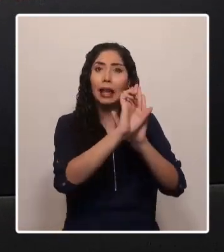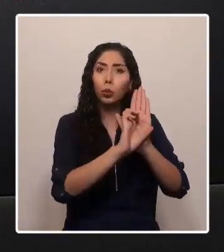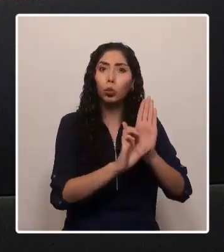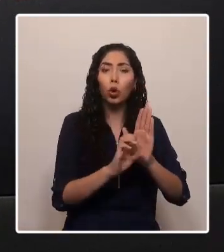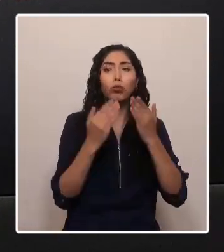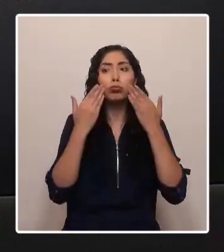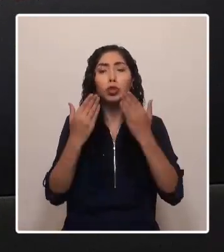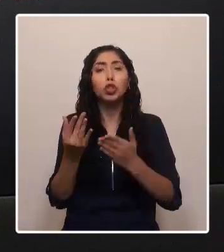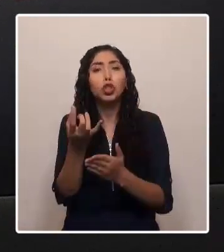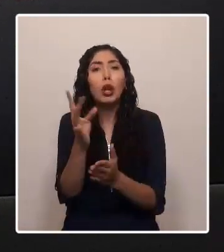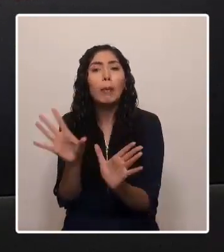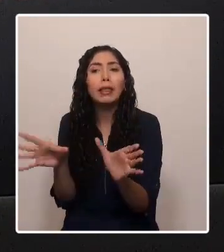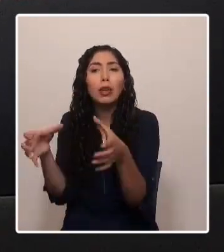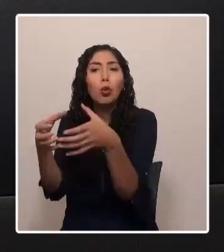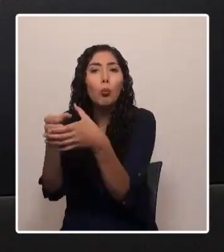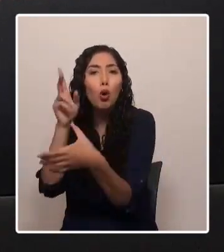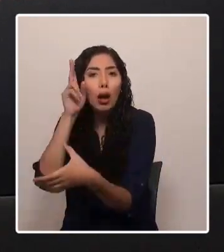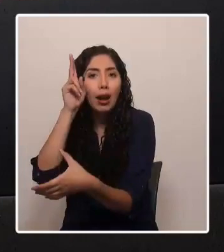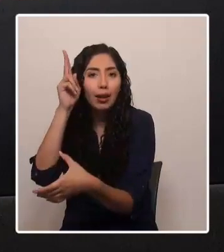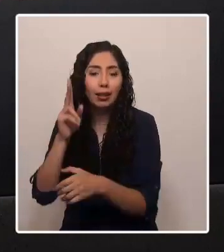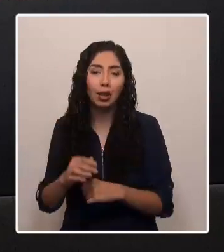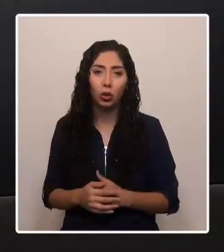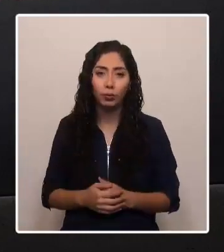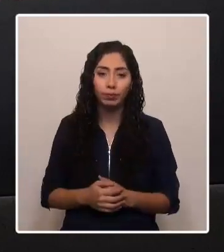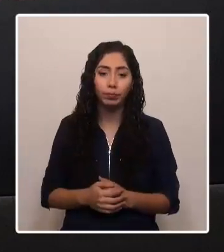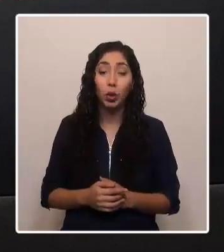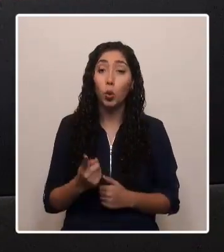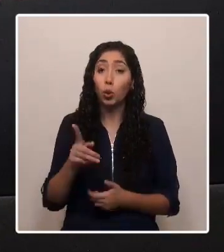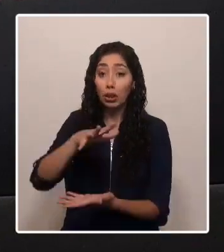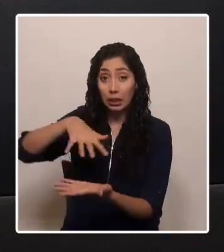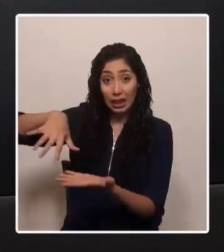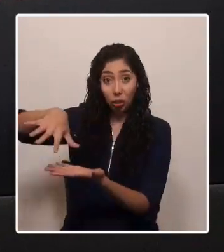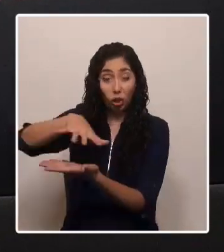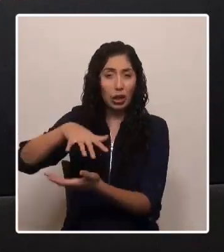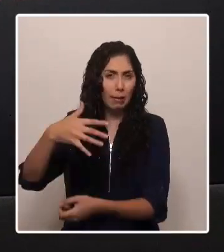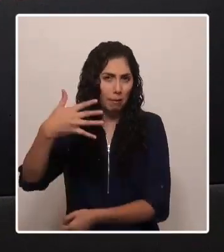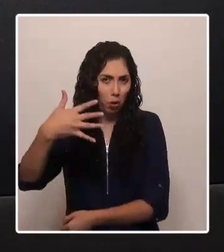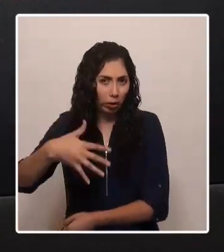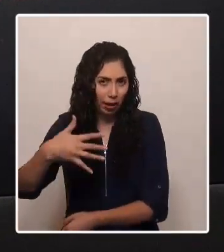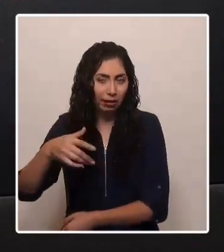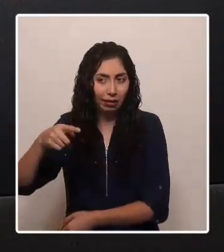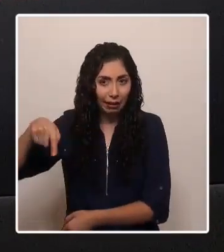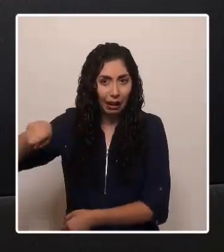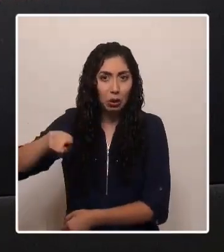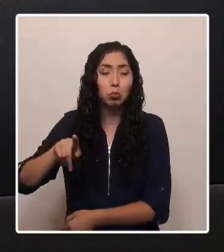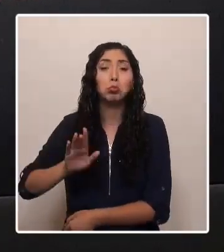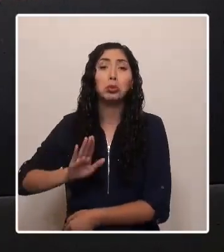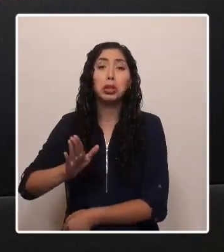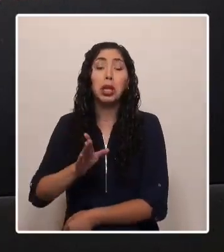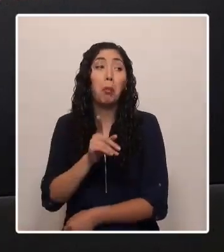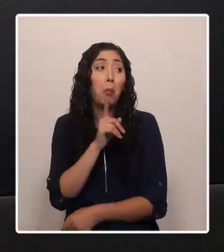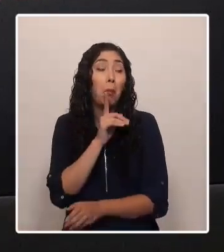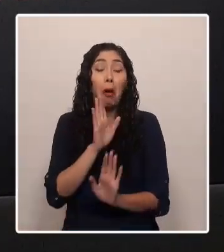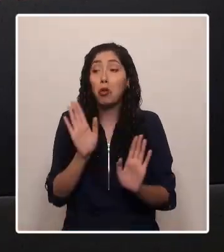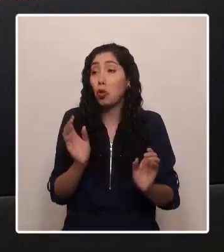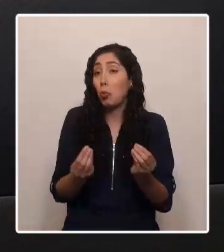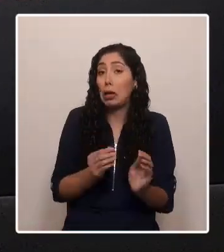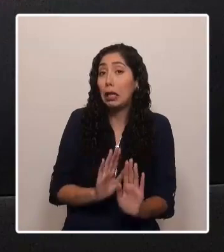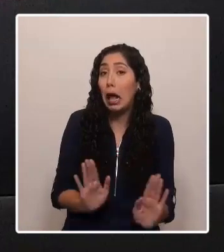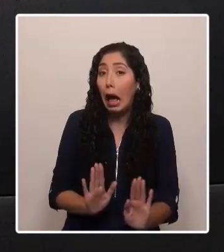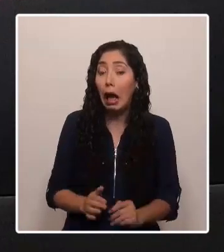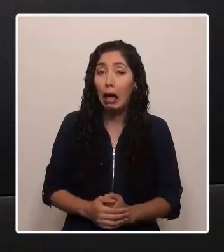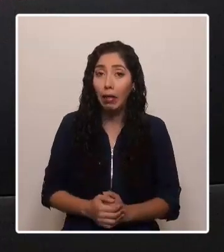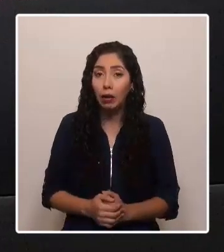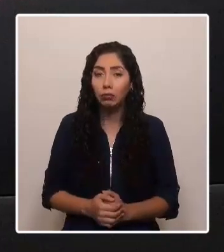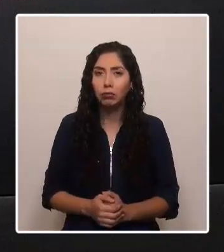población. Lamentablemente, un sector importante de esta convención sigue como si acá no pasara nada. El Titanic constitucional ya